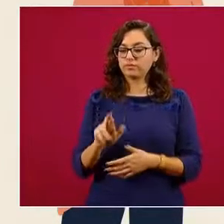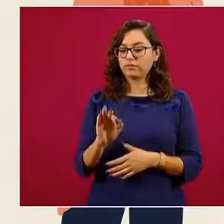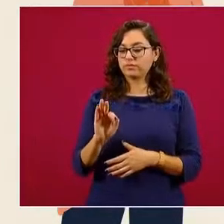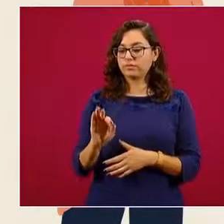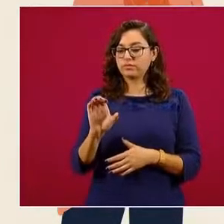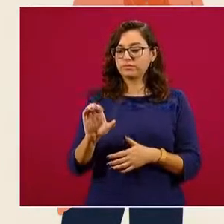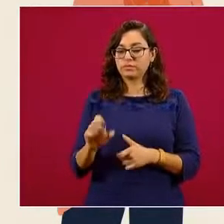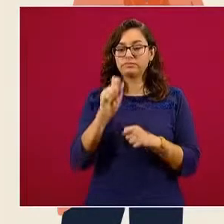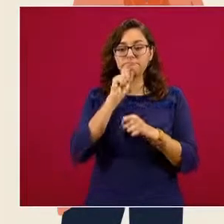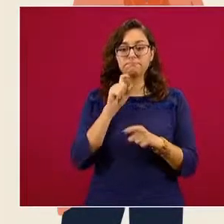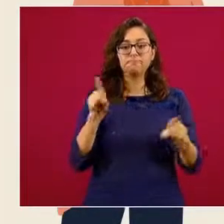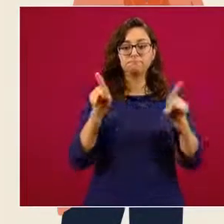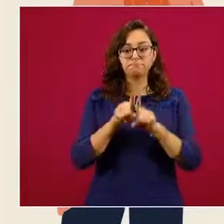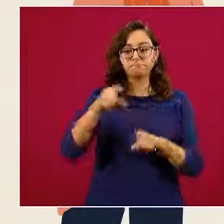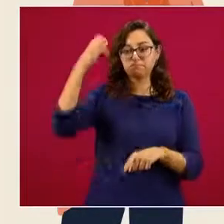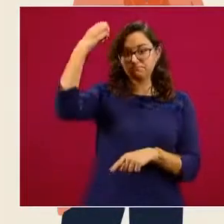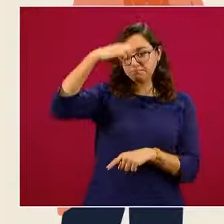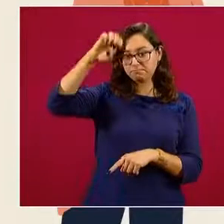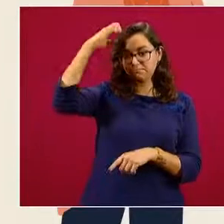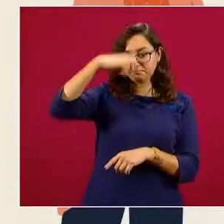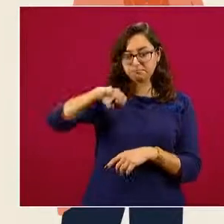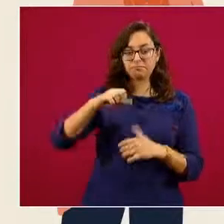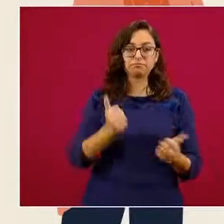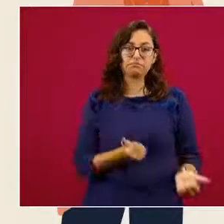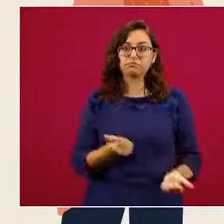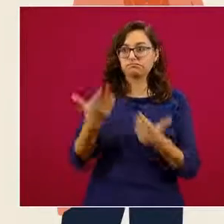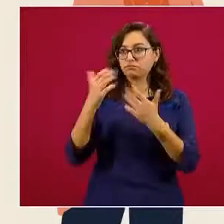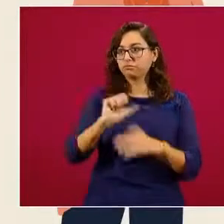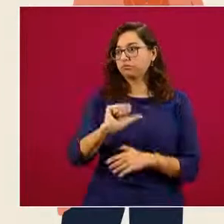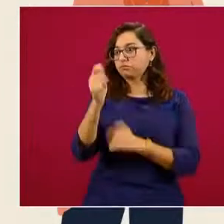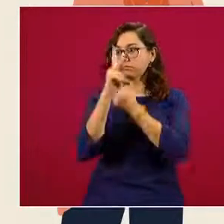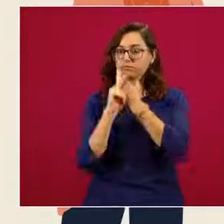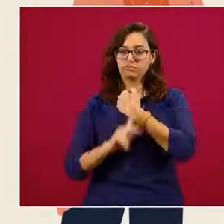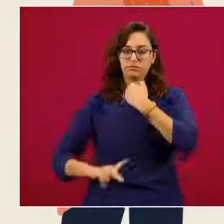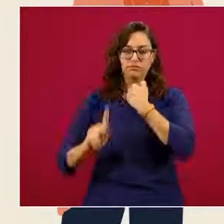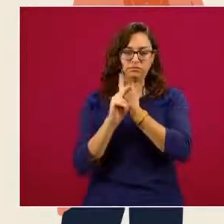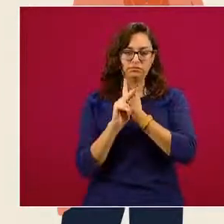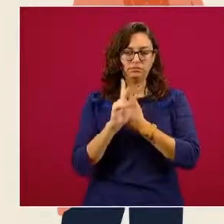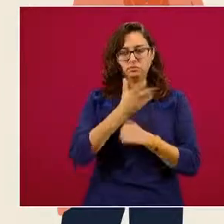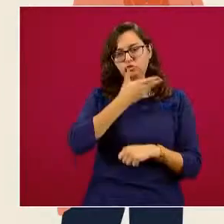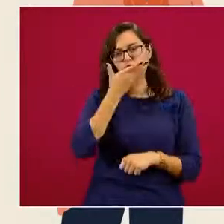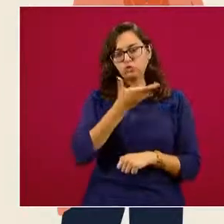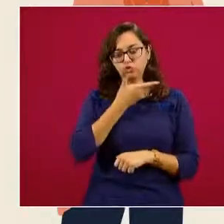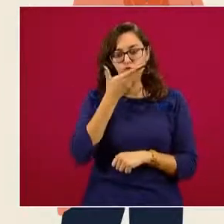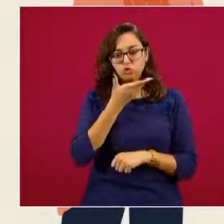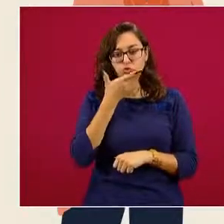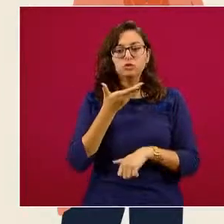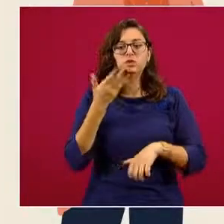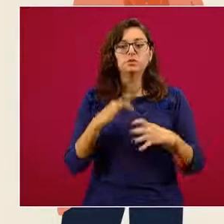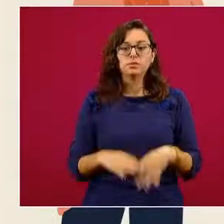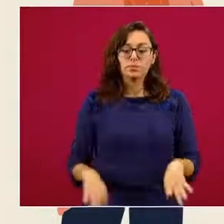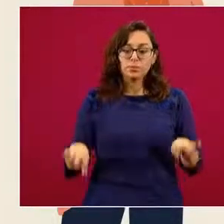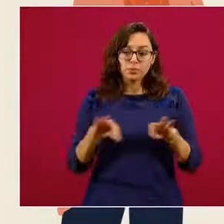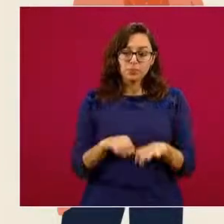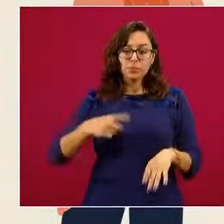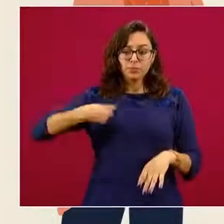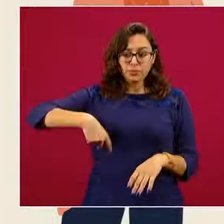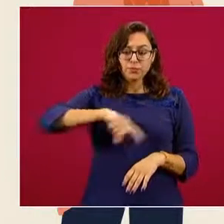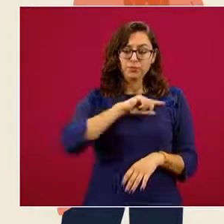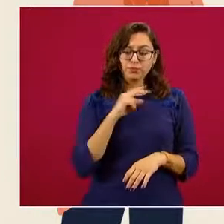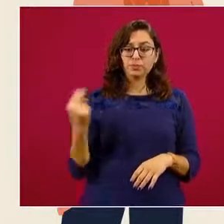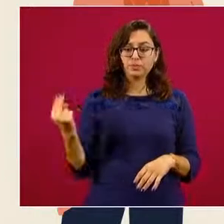tengan experiencia en exportación. Esto es importante, también es muy importante para nosotros